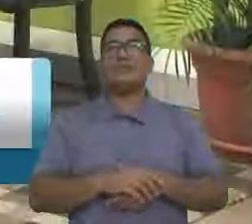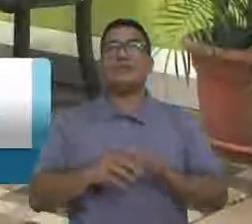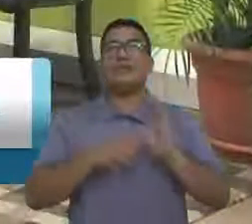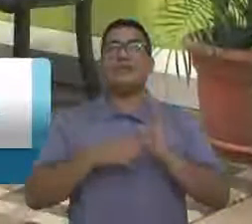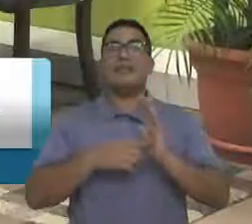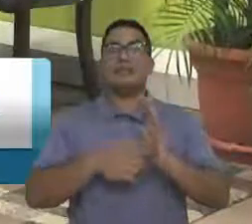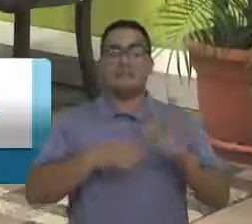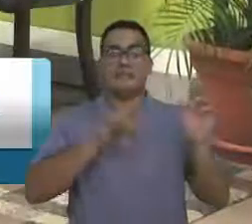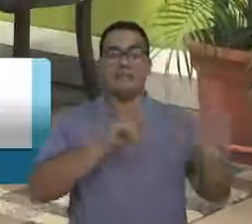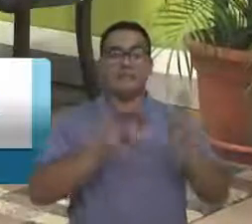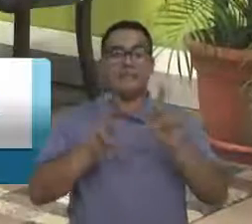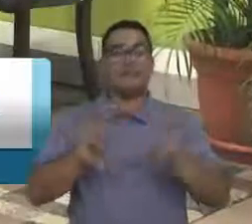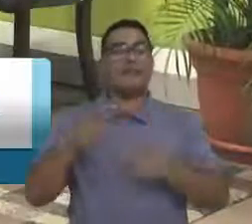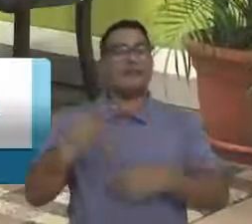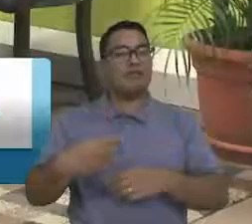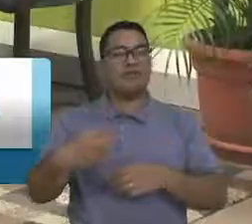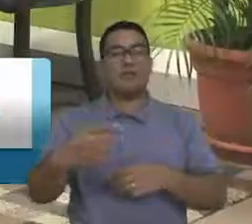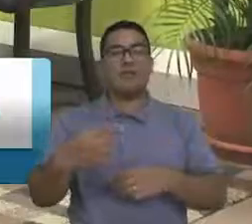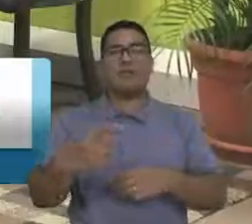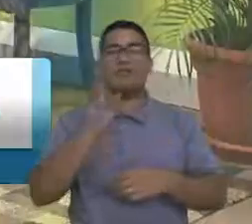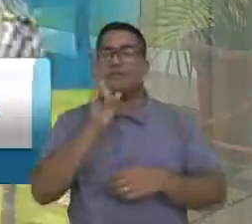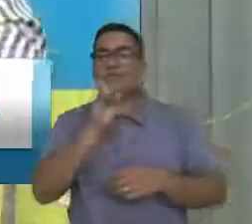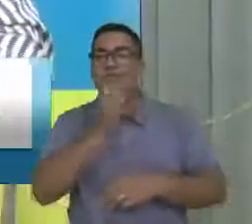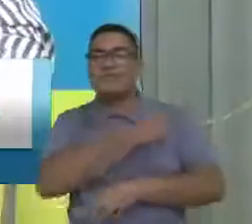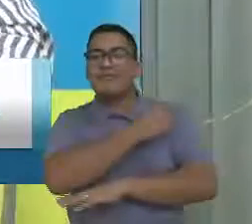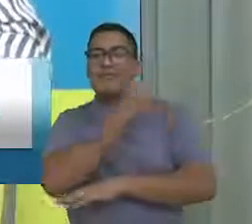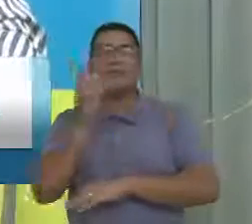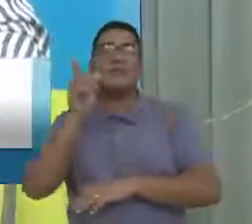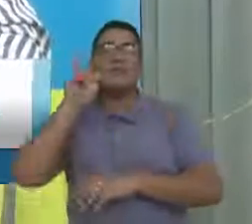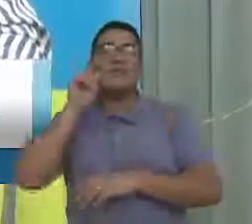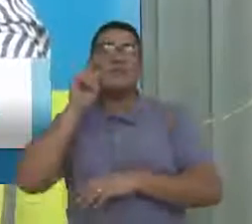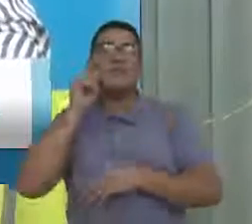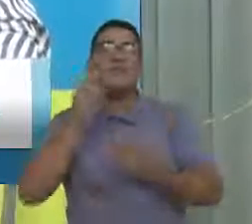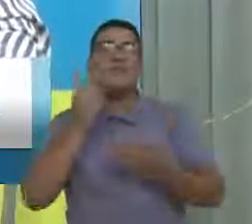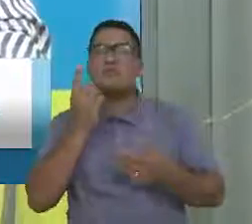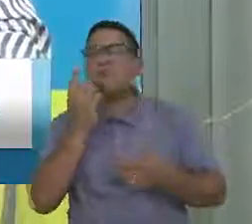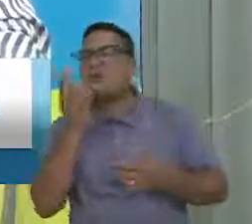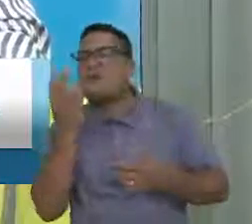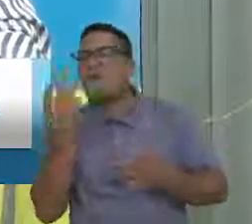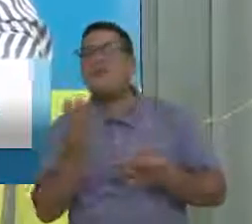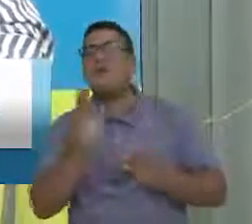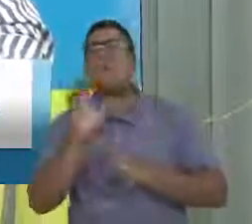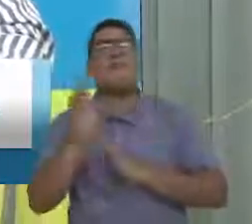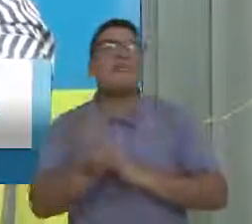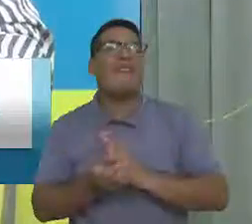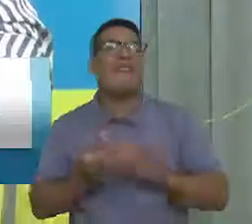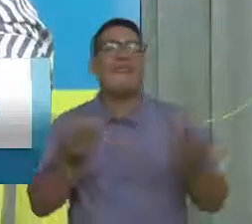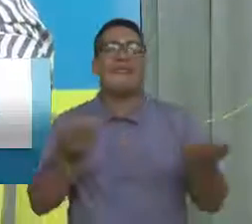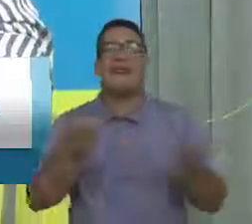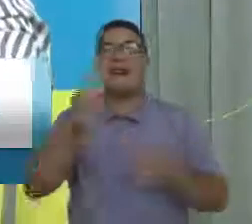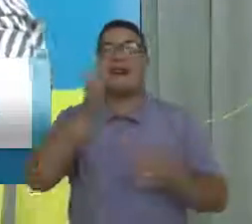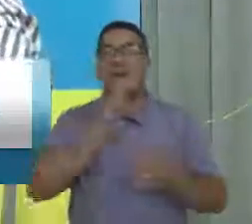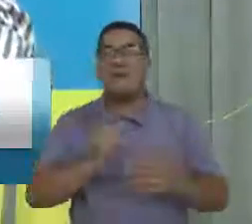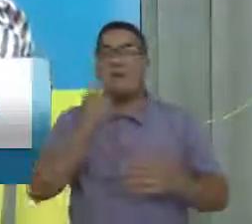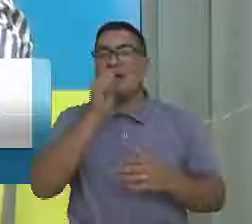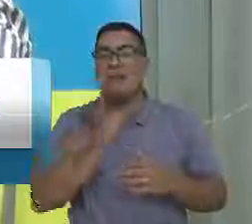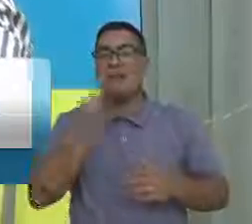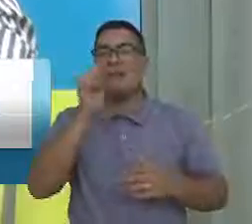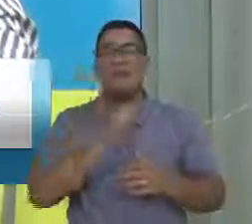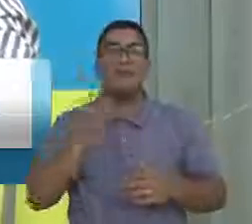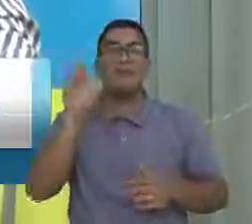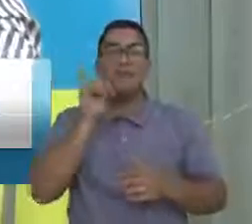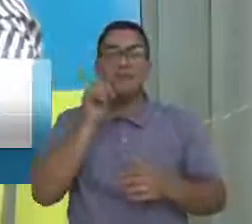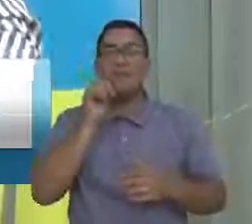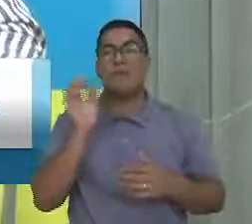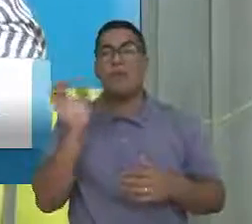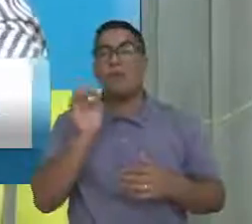la persona al día? Obviamente tiene una relación con, me imagino yo, con la cantidad de agua que tome o la cantidad